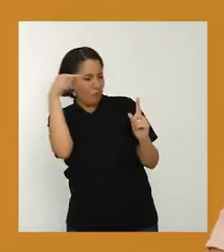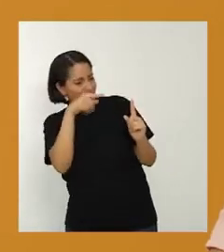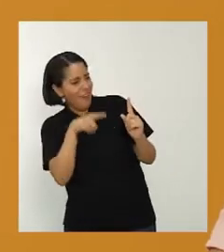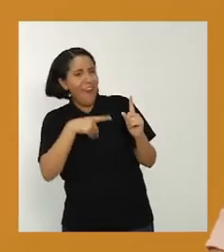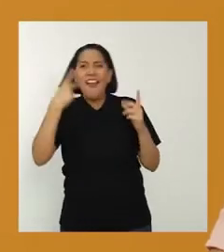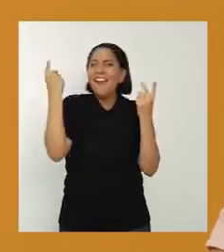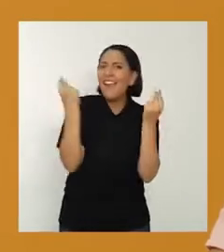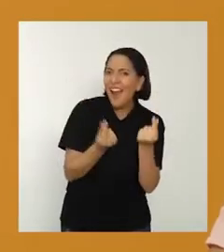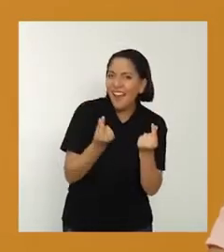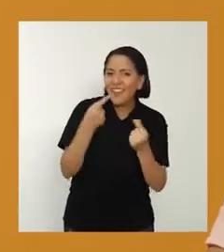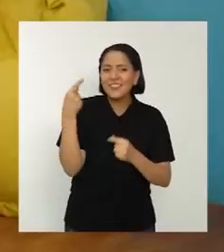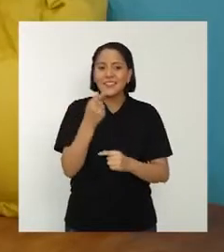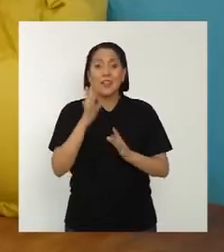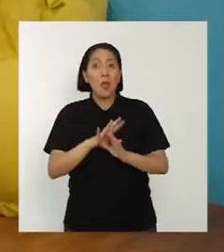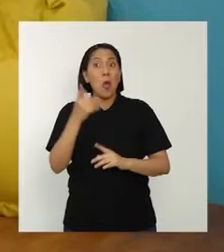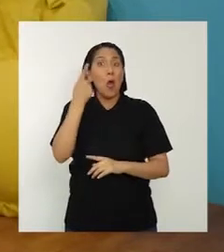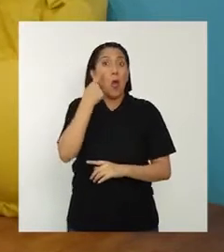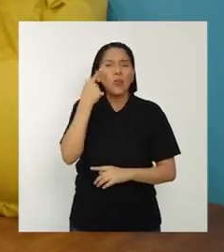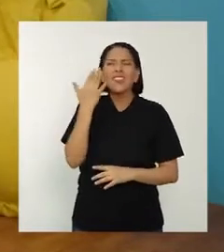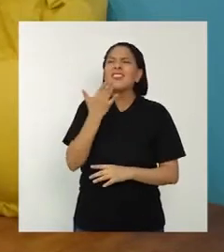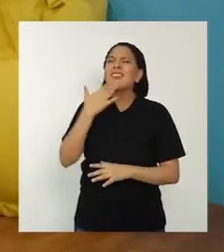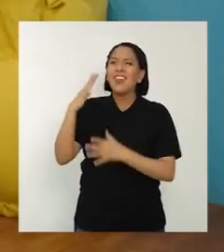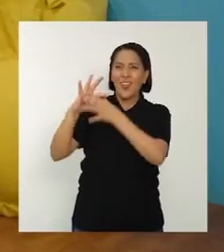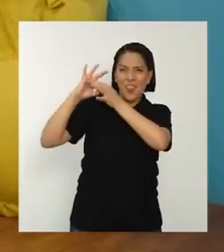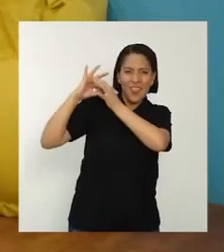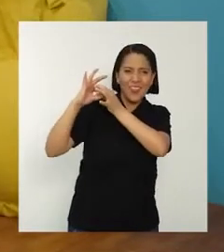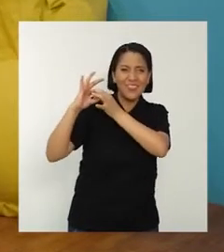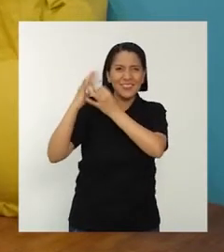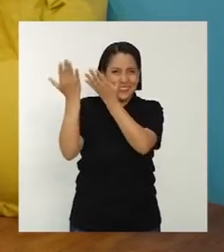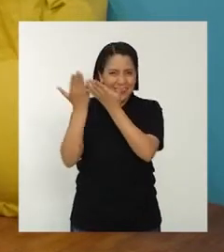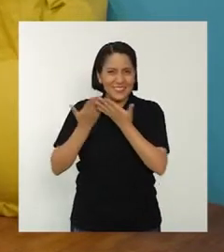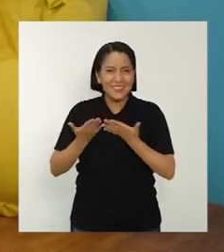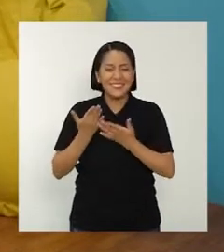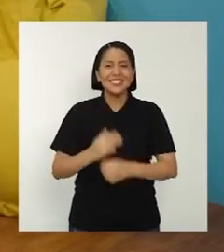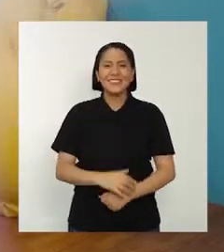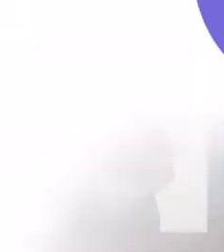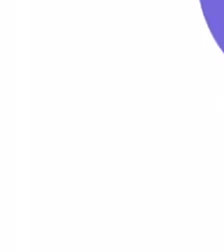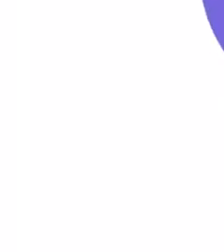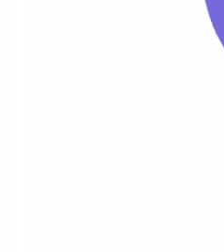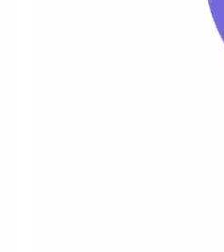de manera dinámica y ágil. Conozcamos a nuestro aliado de hoy.